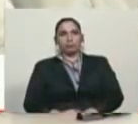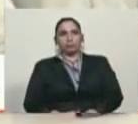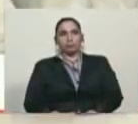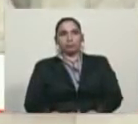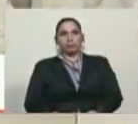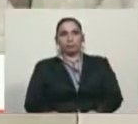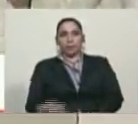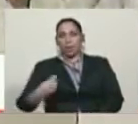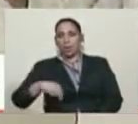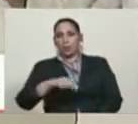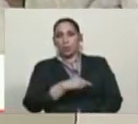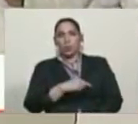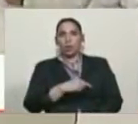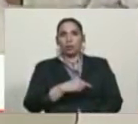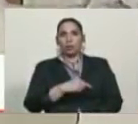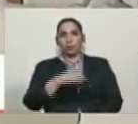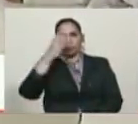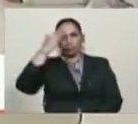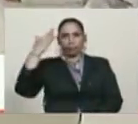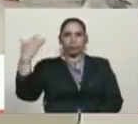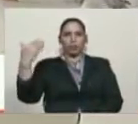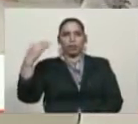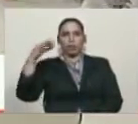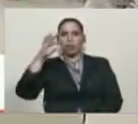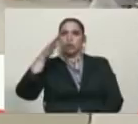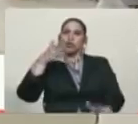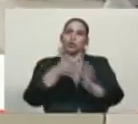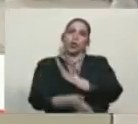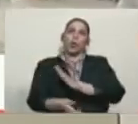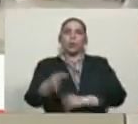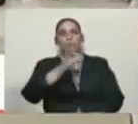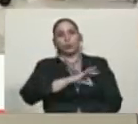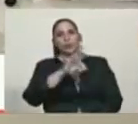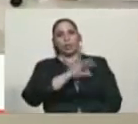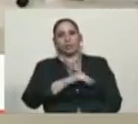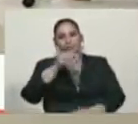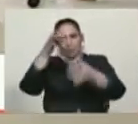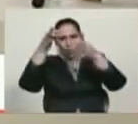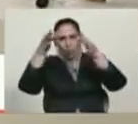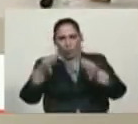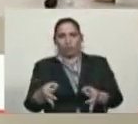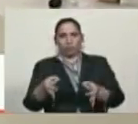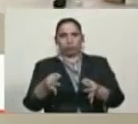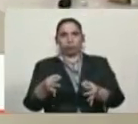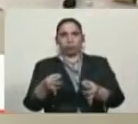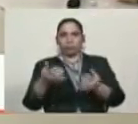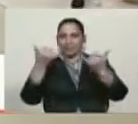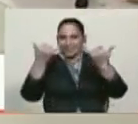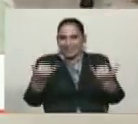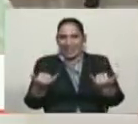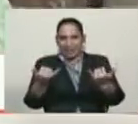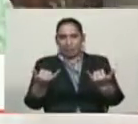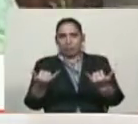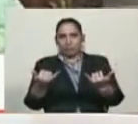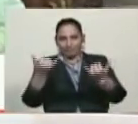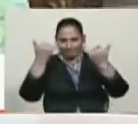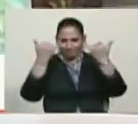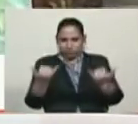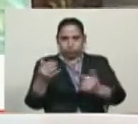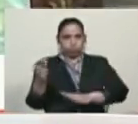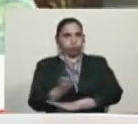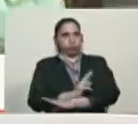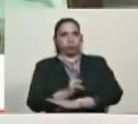nuestra utopía del socialismo es una utopía concreta es delia del presente de la hora